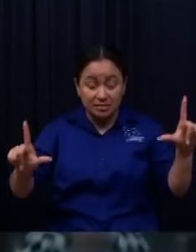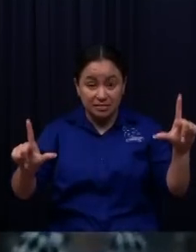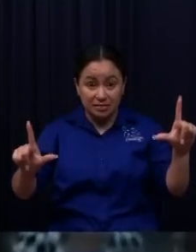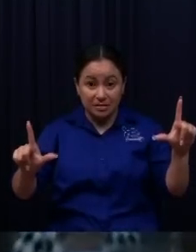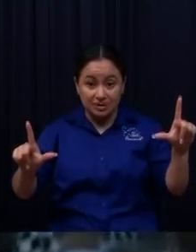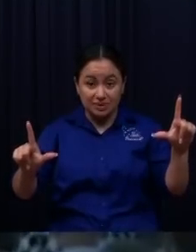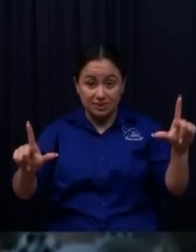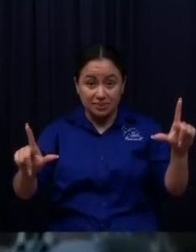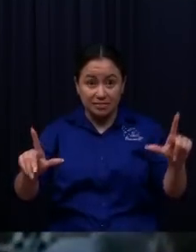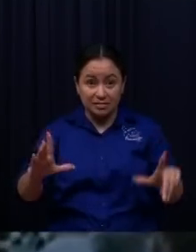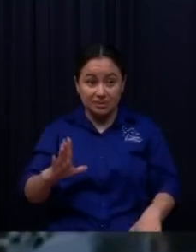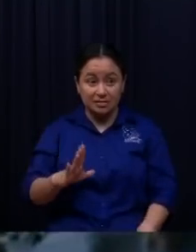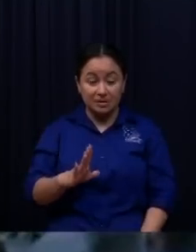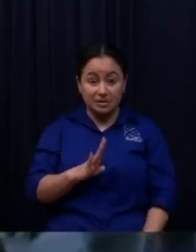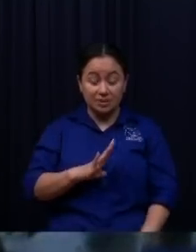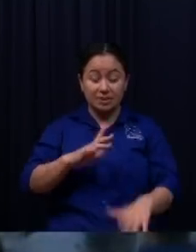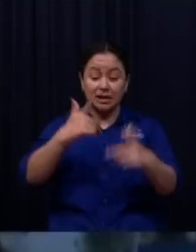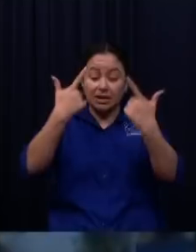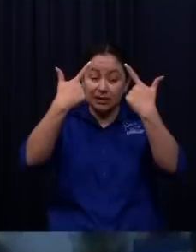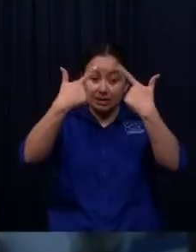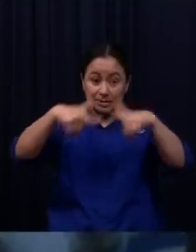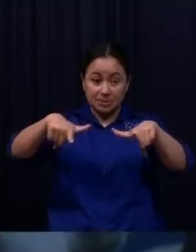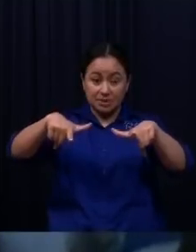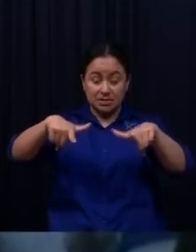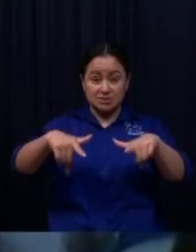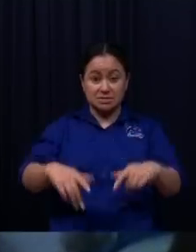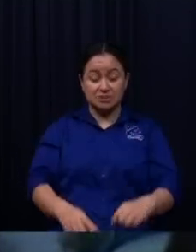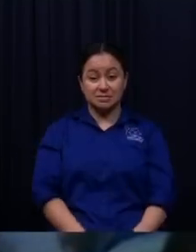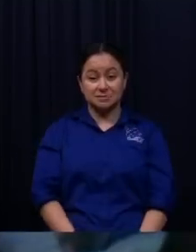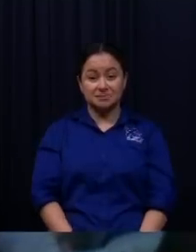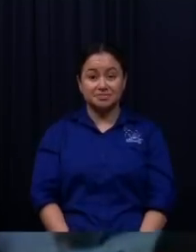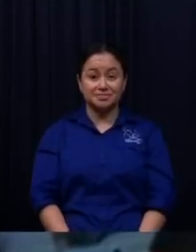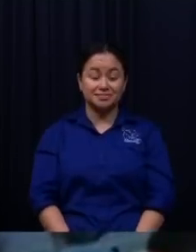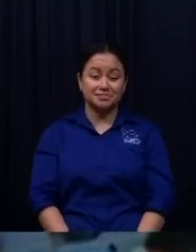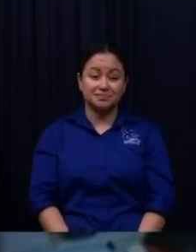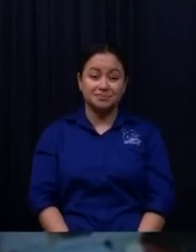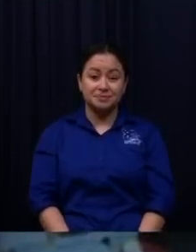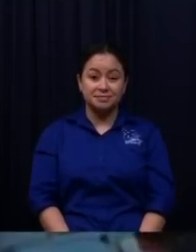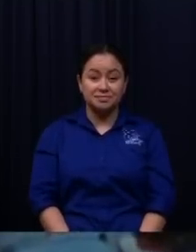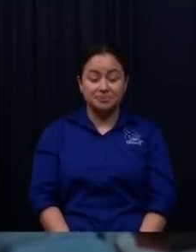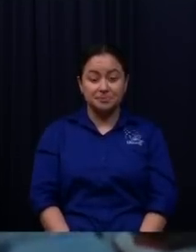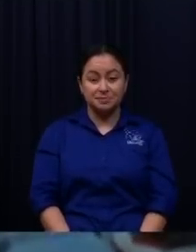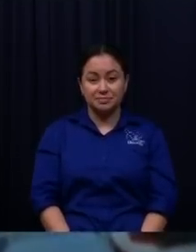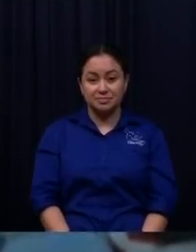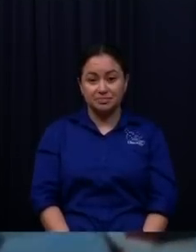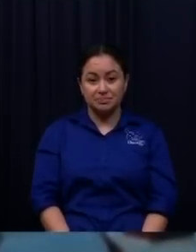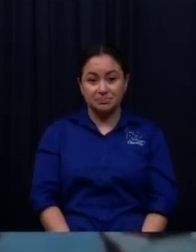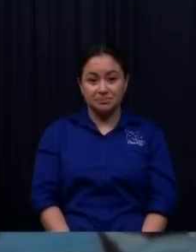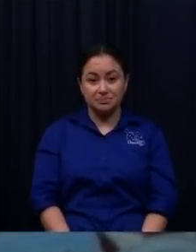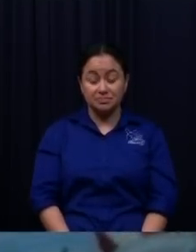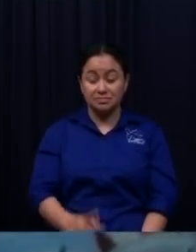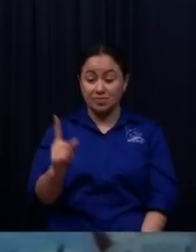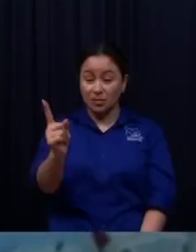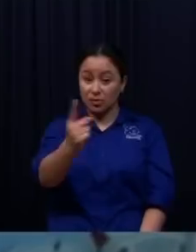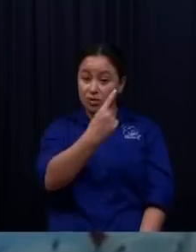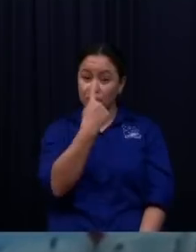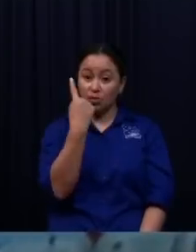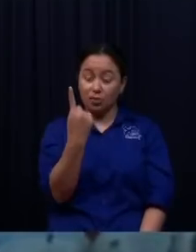hablado. Todo me es lícito, pero no todo conviene. Primera frontera: todo me es lícito,